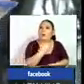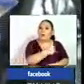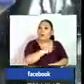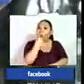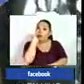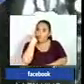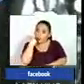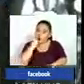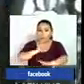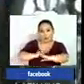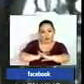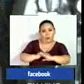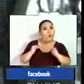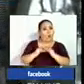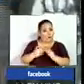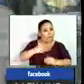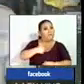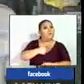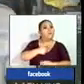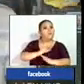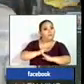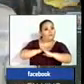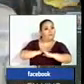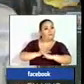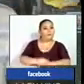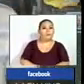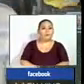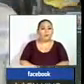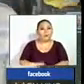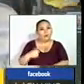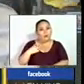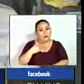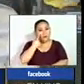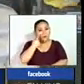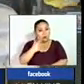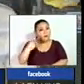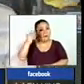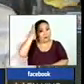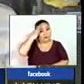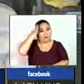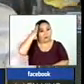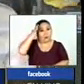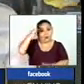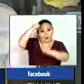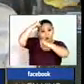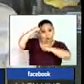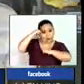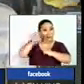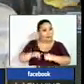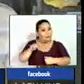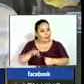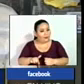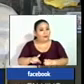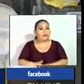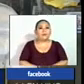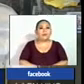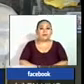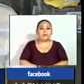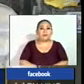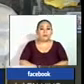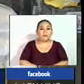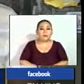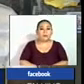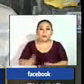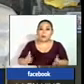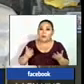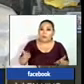para cuidar a los clientes y para nosotros mismos también. Por una parte, pues tenemos que ser conscientes de la situación que estamos, traer